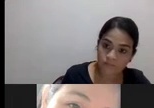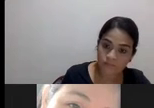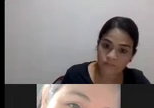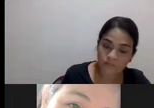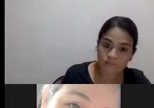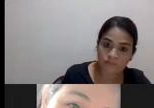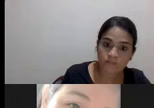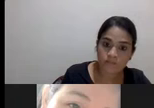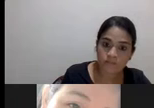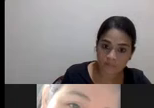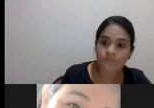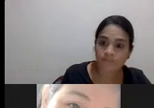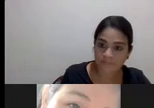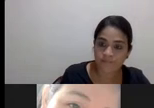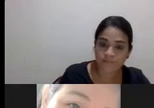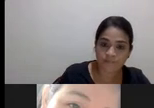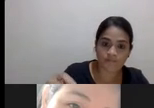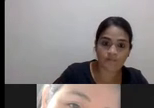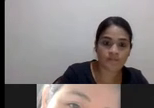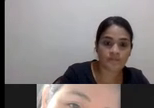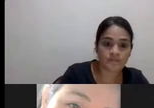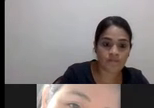¿Está aquí Alvarado Montalvo?